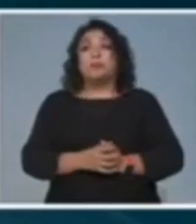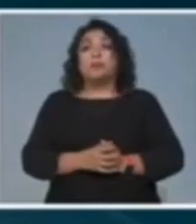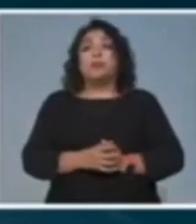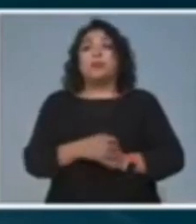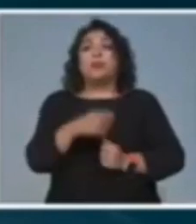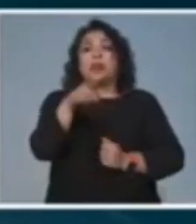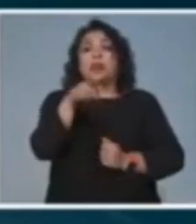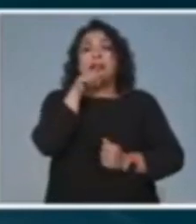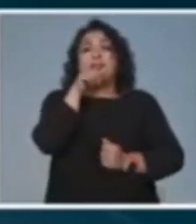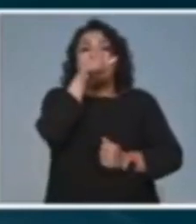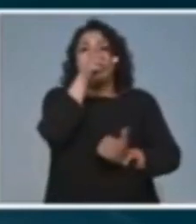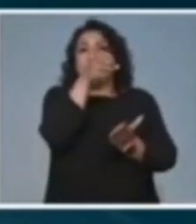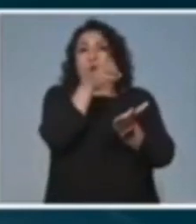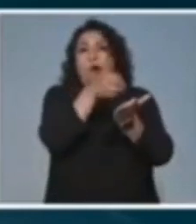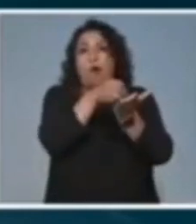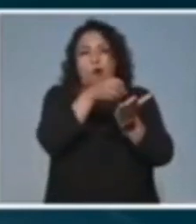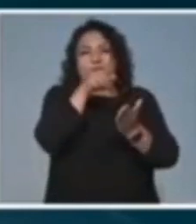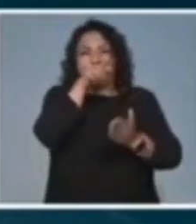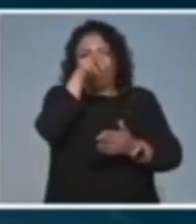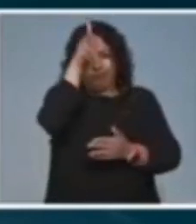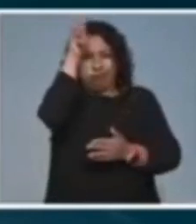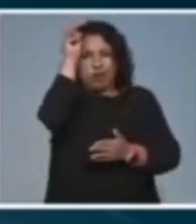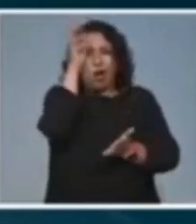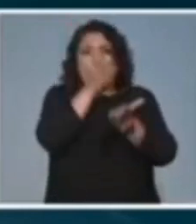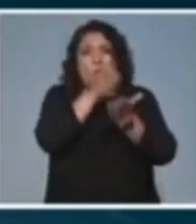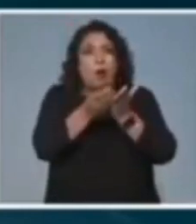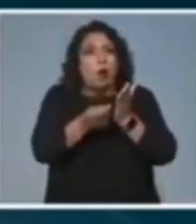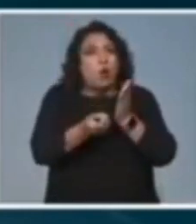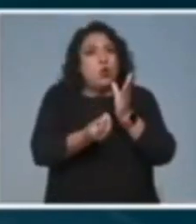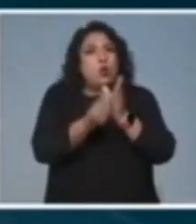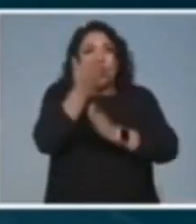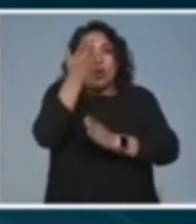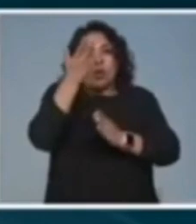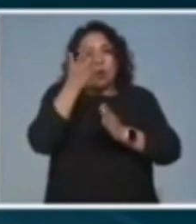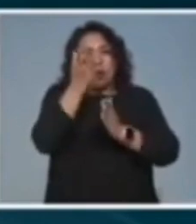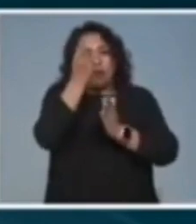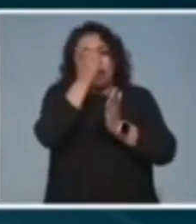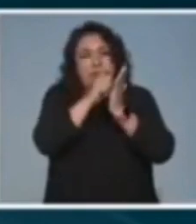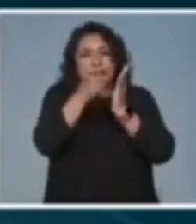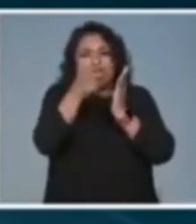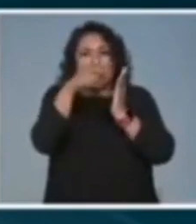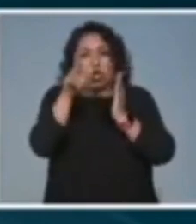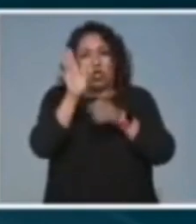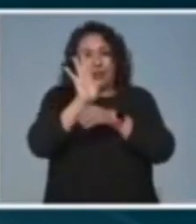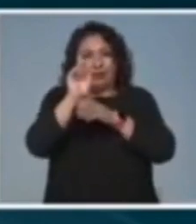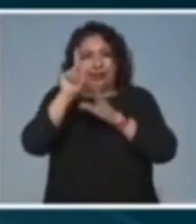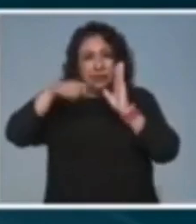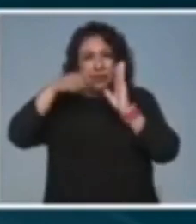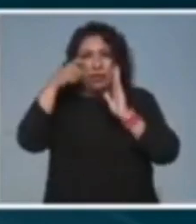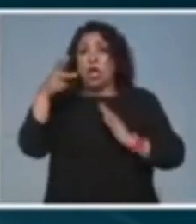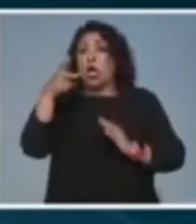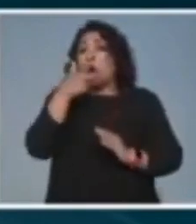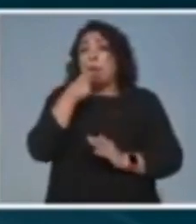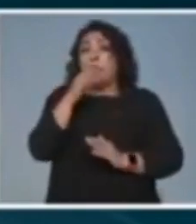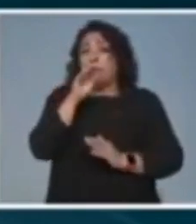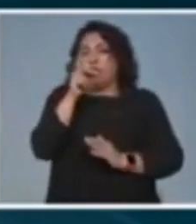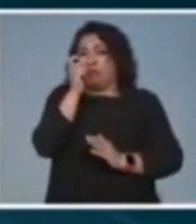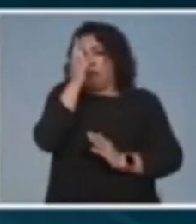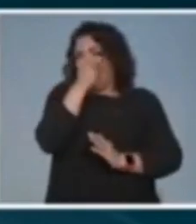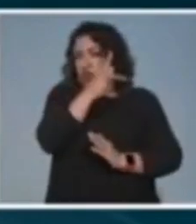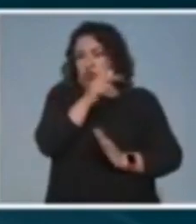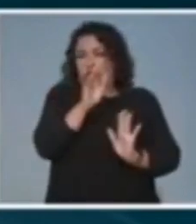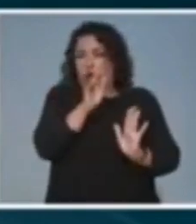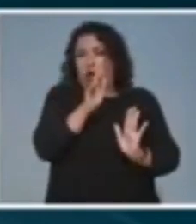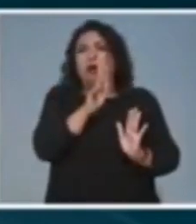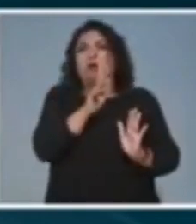Gallo de Oro es su debut como guionista cinematográfico de Fuentes, que no es obviamente una obra suya, sino es